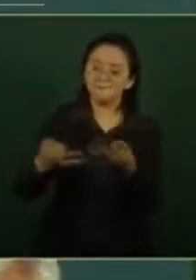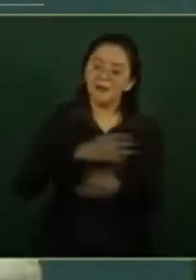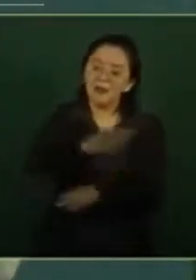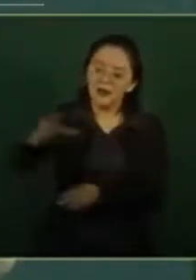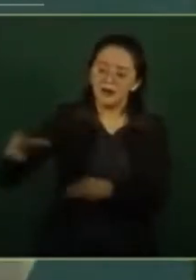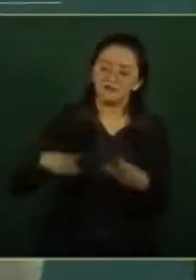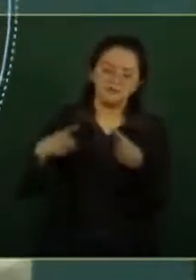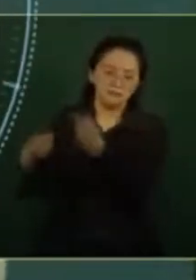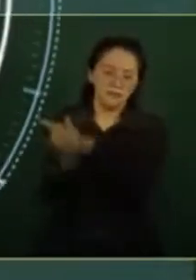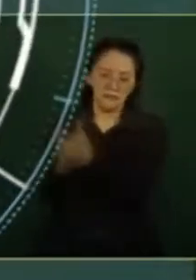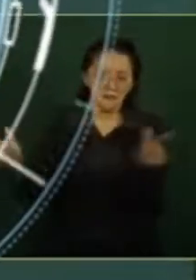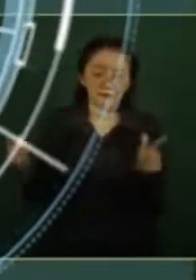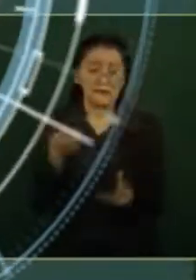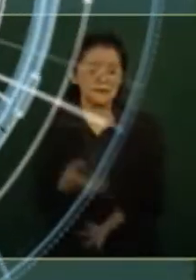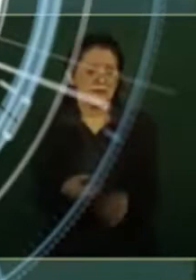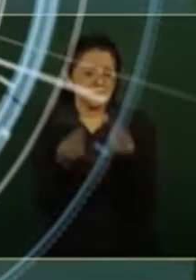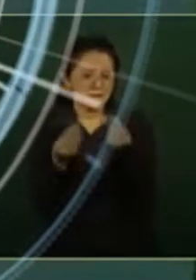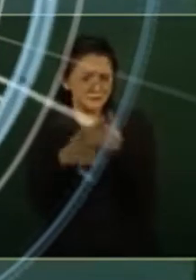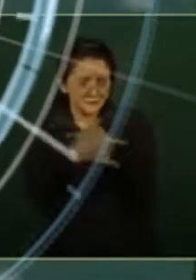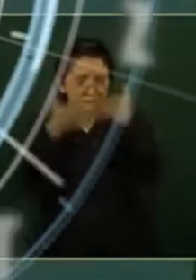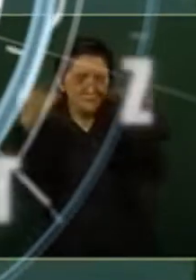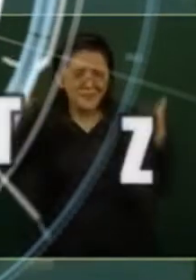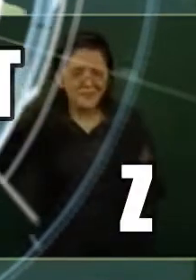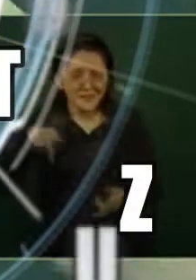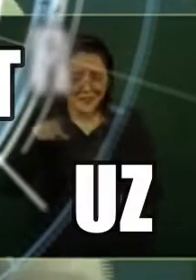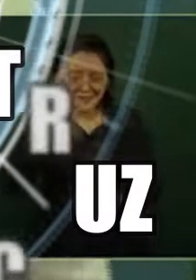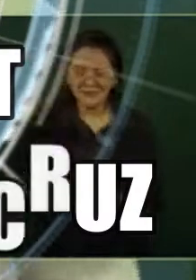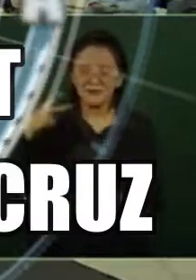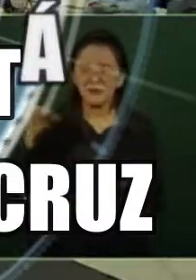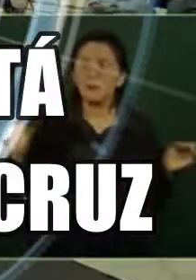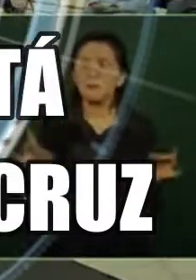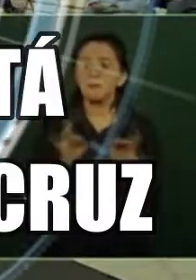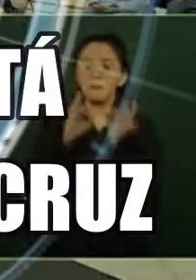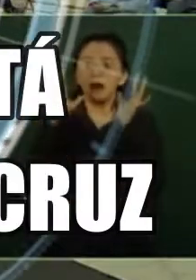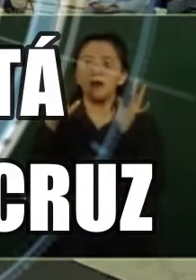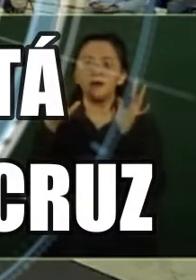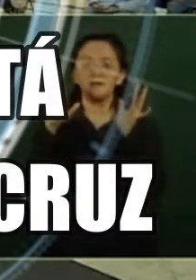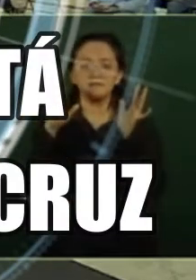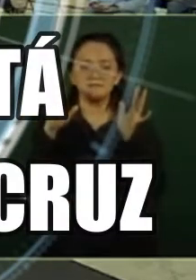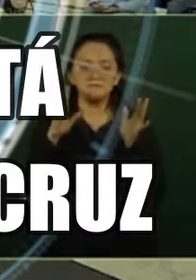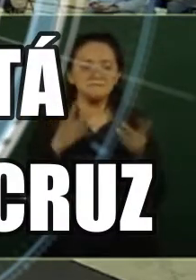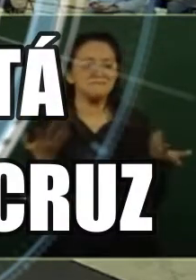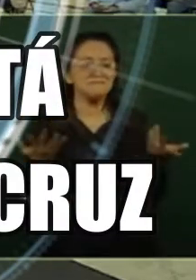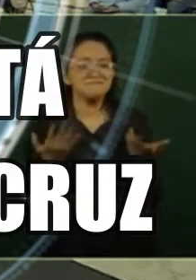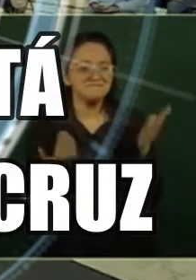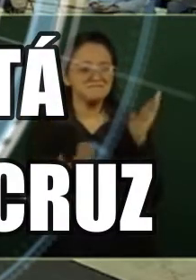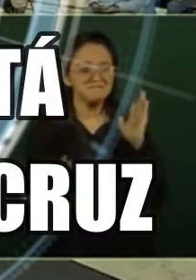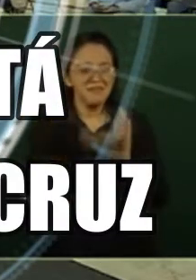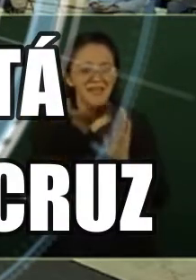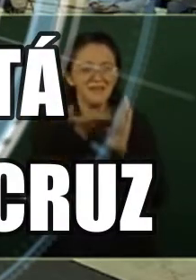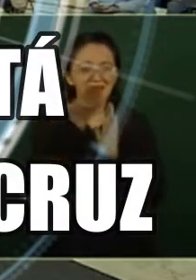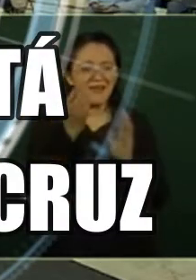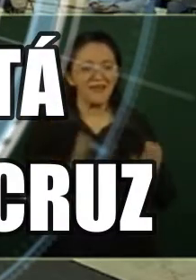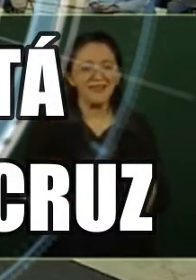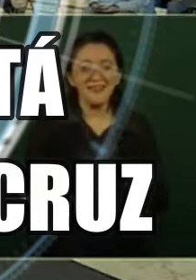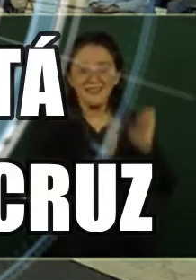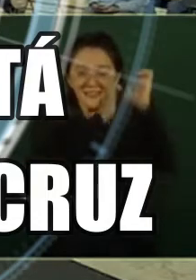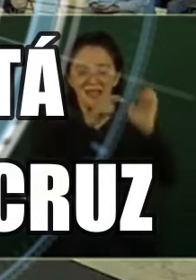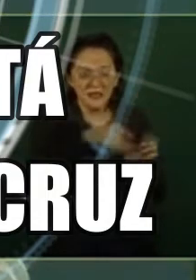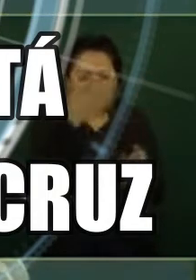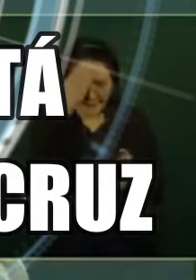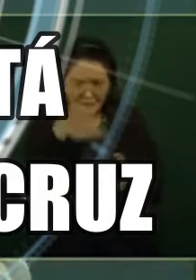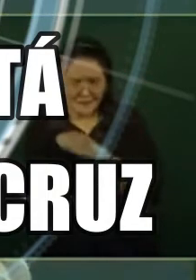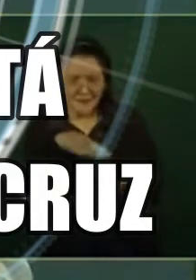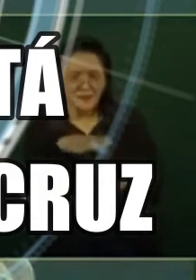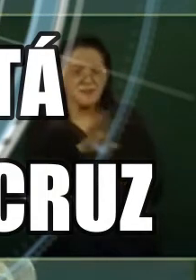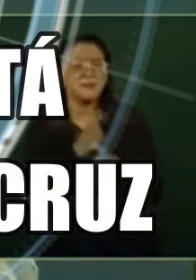Entonces, ¿cuánta historia hay aquí? Y de repente estos que ni saben la